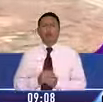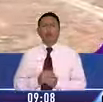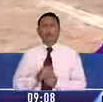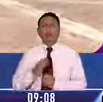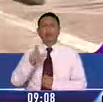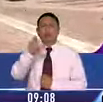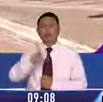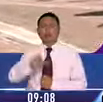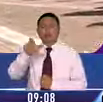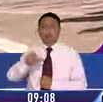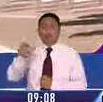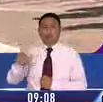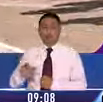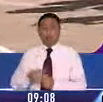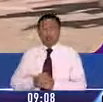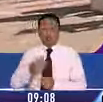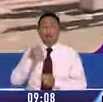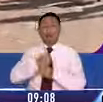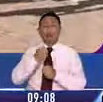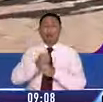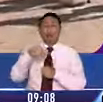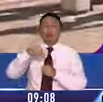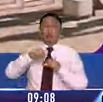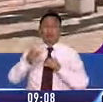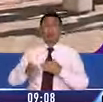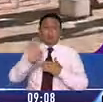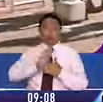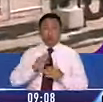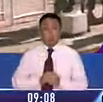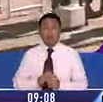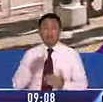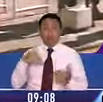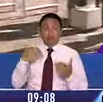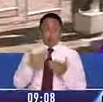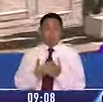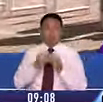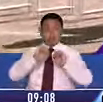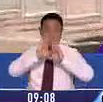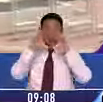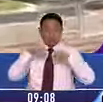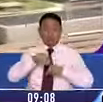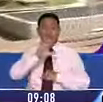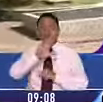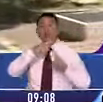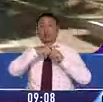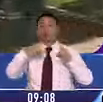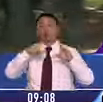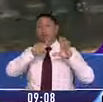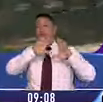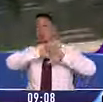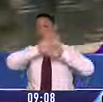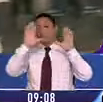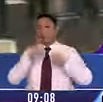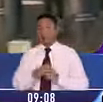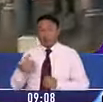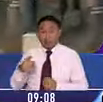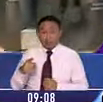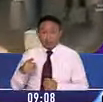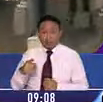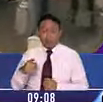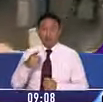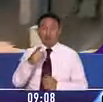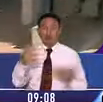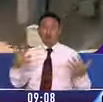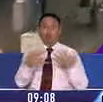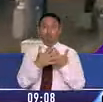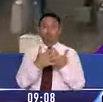de personal, de trabajadores de la asamblea, quienes llegaron desde muy temprano, 5:30, 6 de la mañana, y se encontraron con la novedad